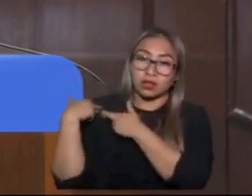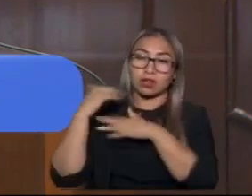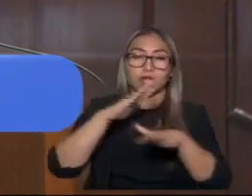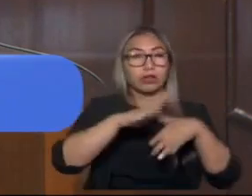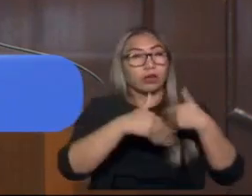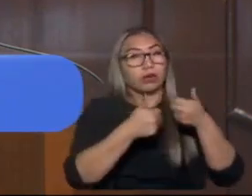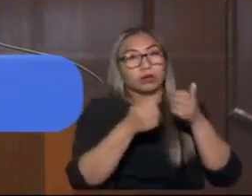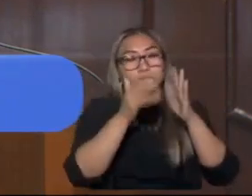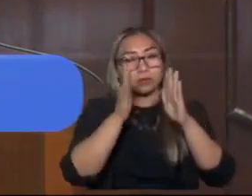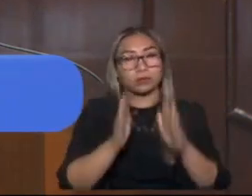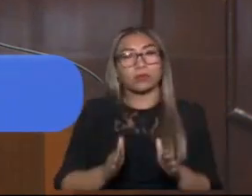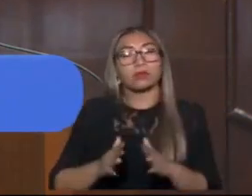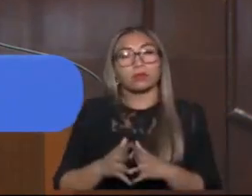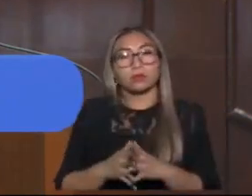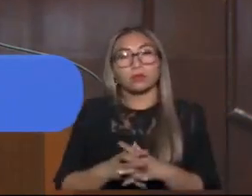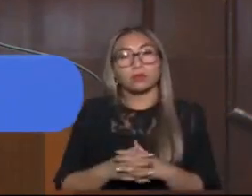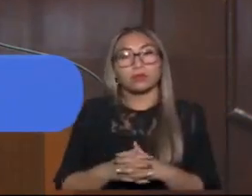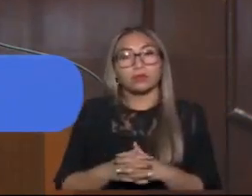panameños.